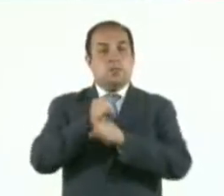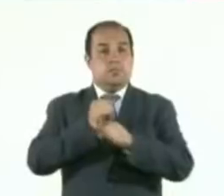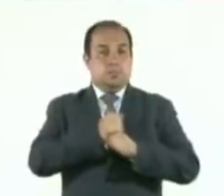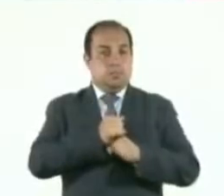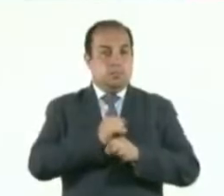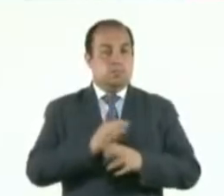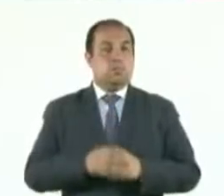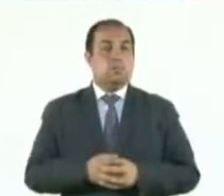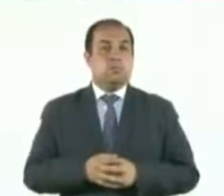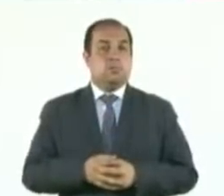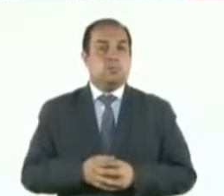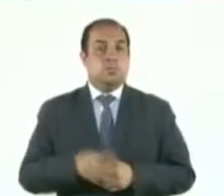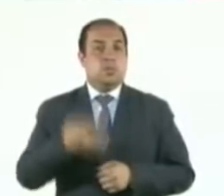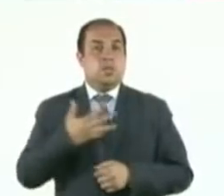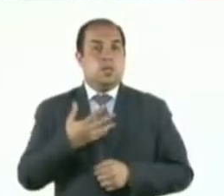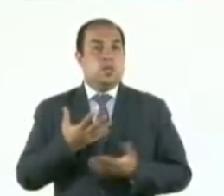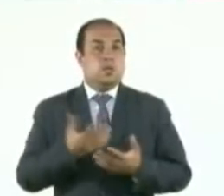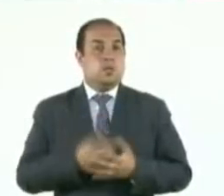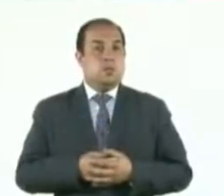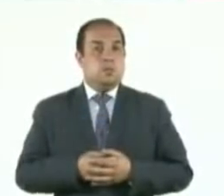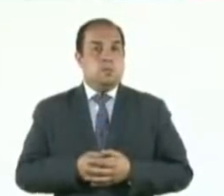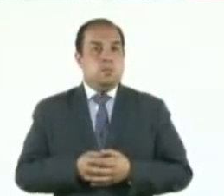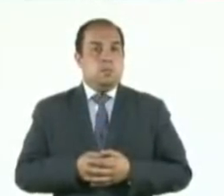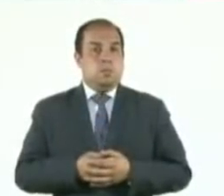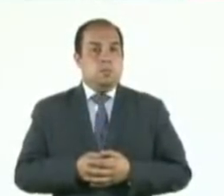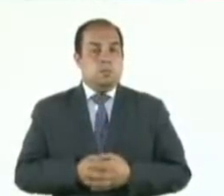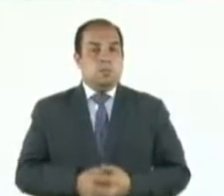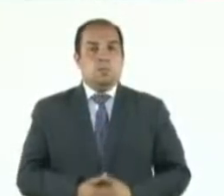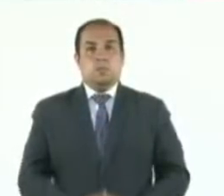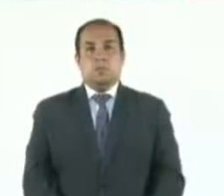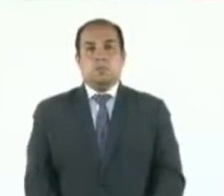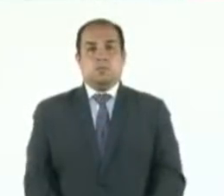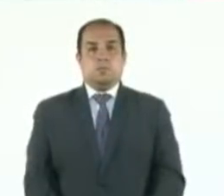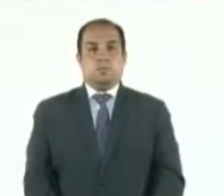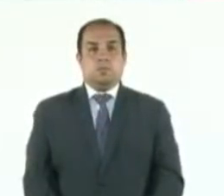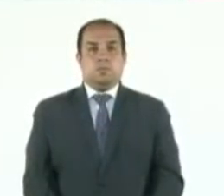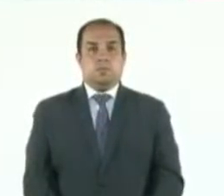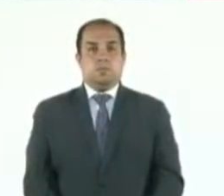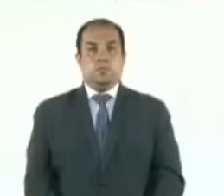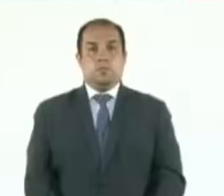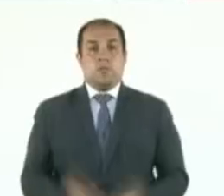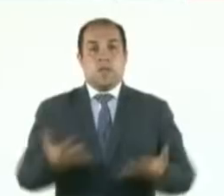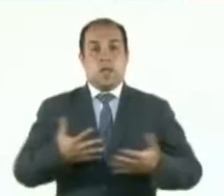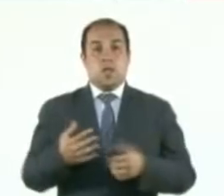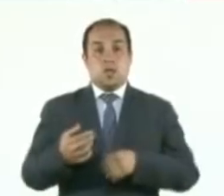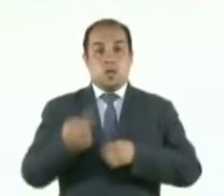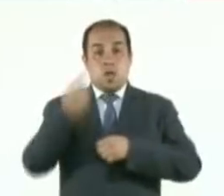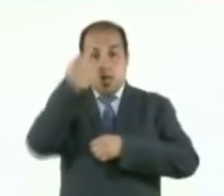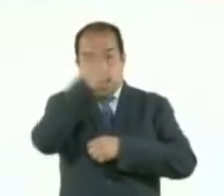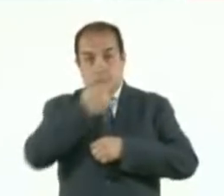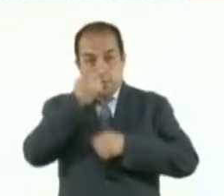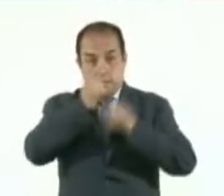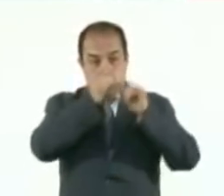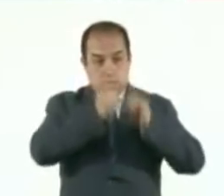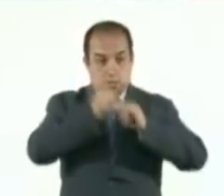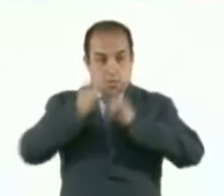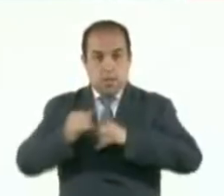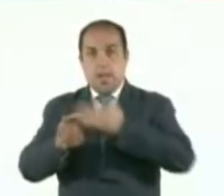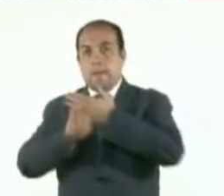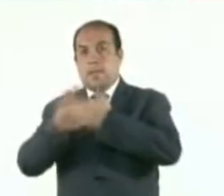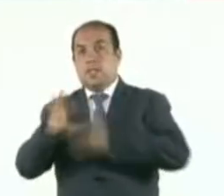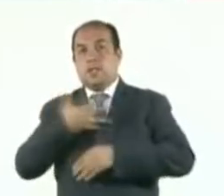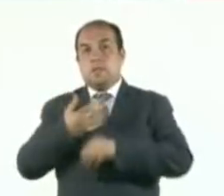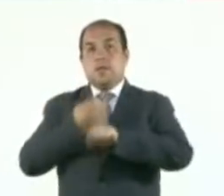de los esquemas de de evaluación individual ha evitado que haya